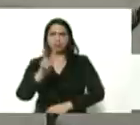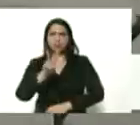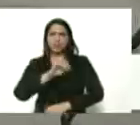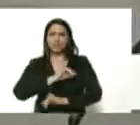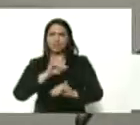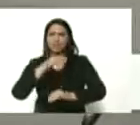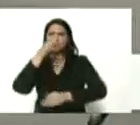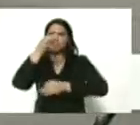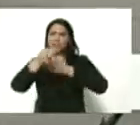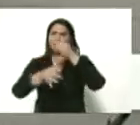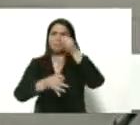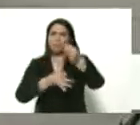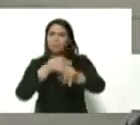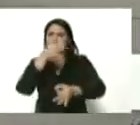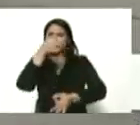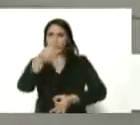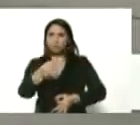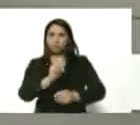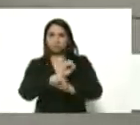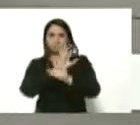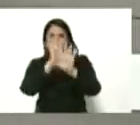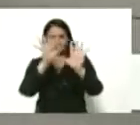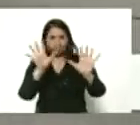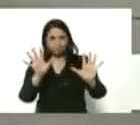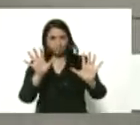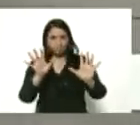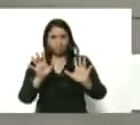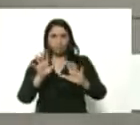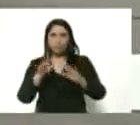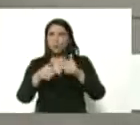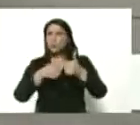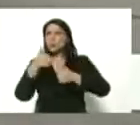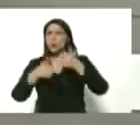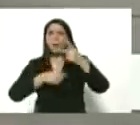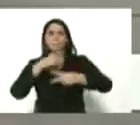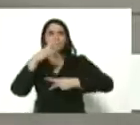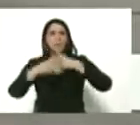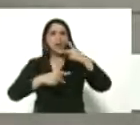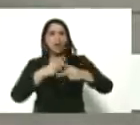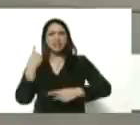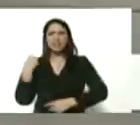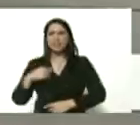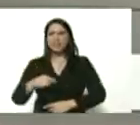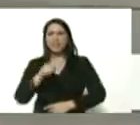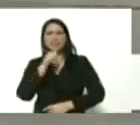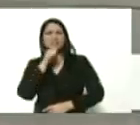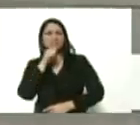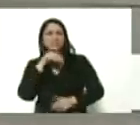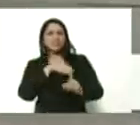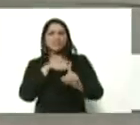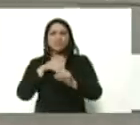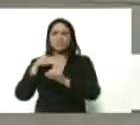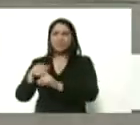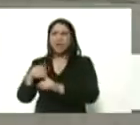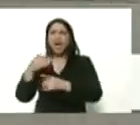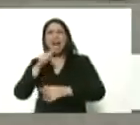explicará en su momento qué planes tenía, qué iban a atacar, a quién pretendían matar,